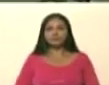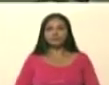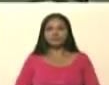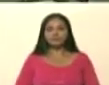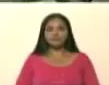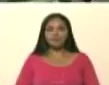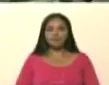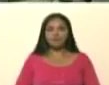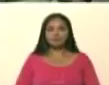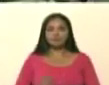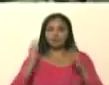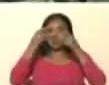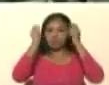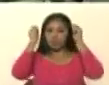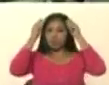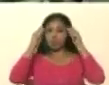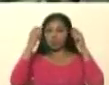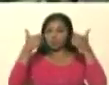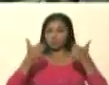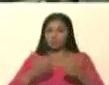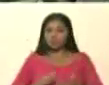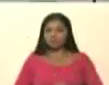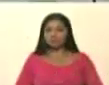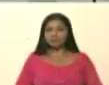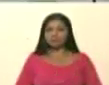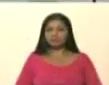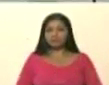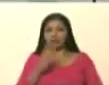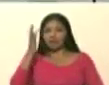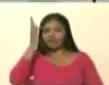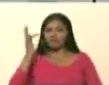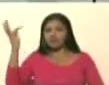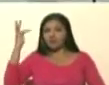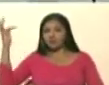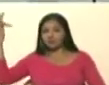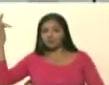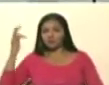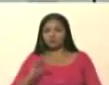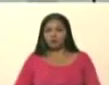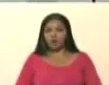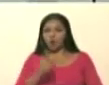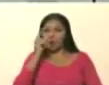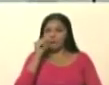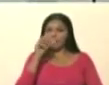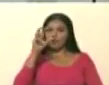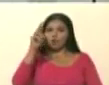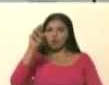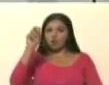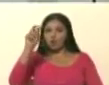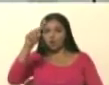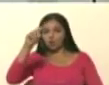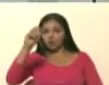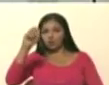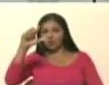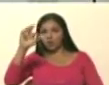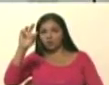con su gorrito filósofo don rodolfo sanz